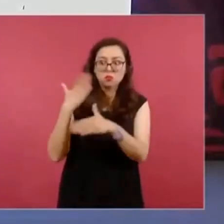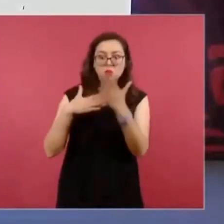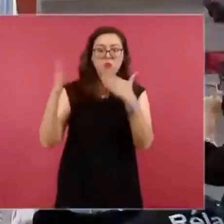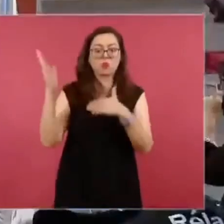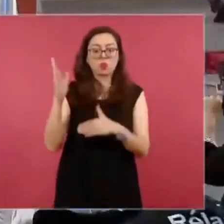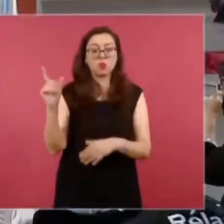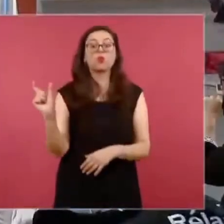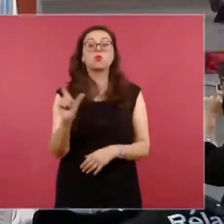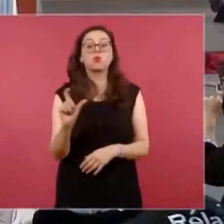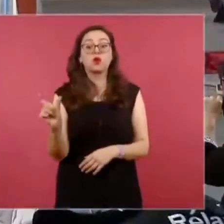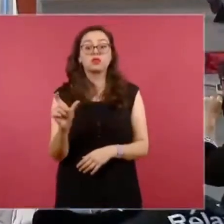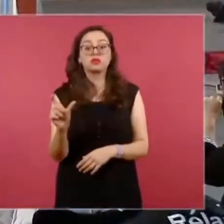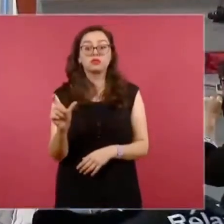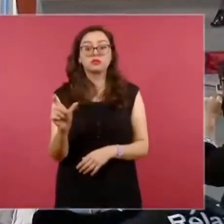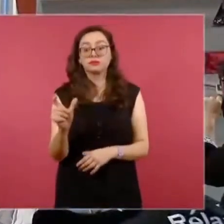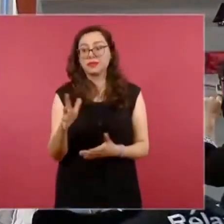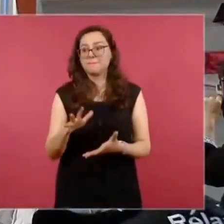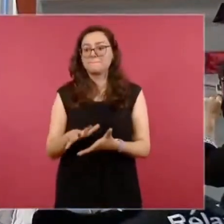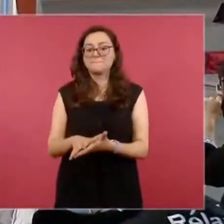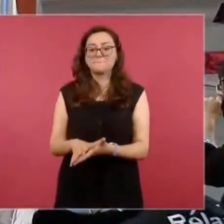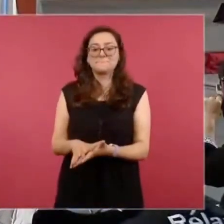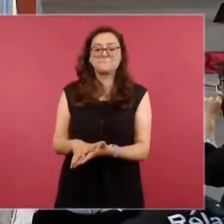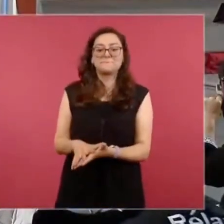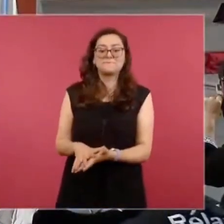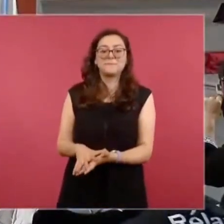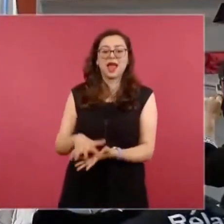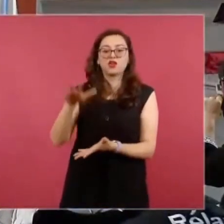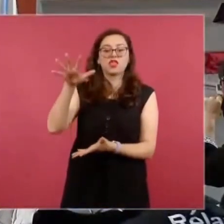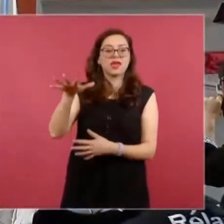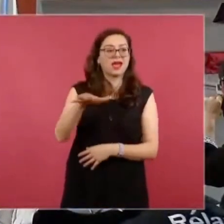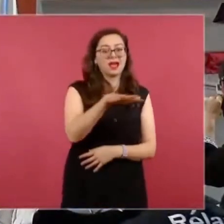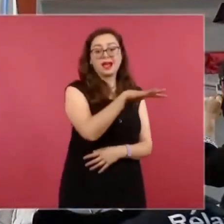la generalidad de los ciudadanos